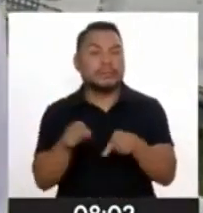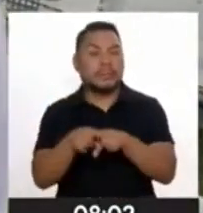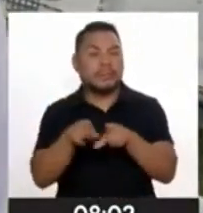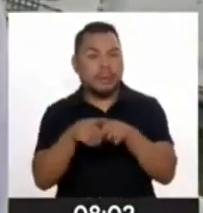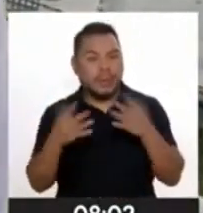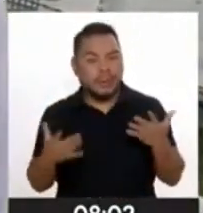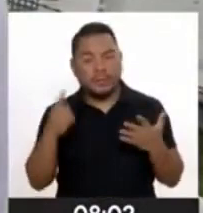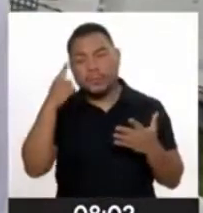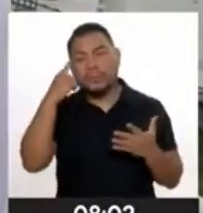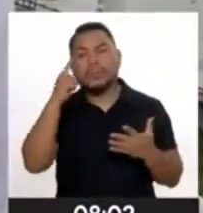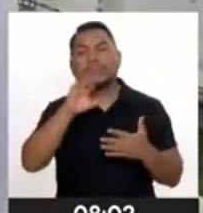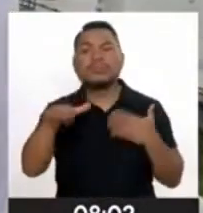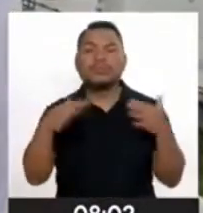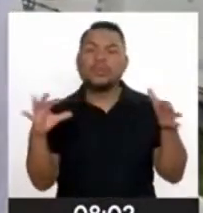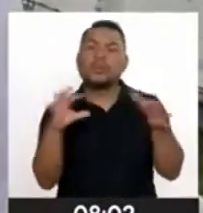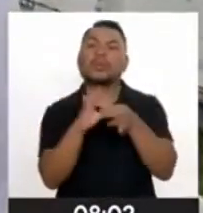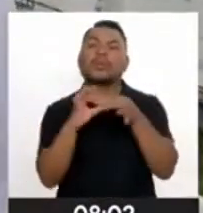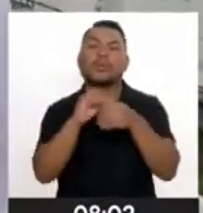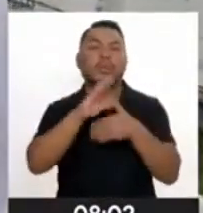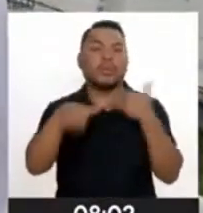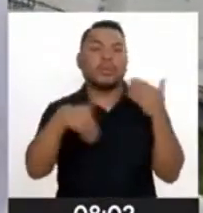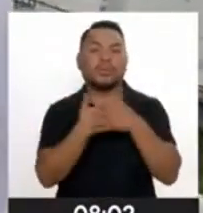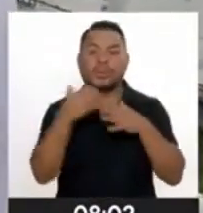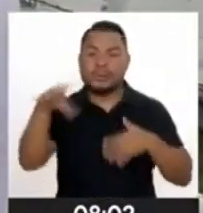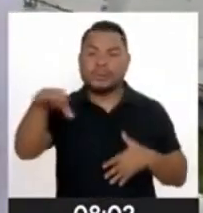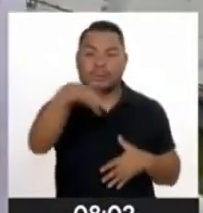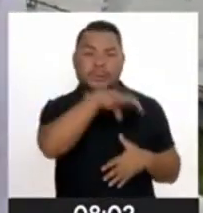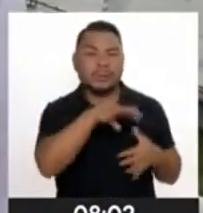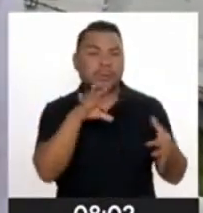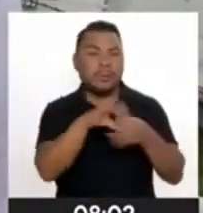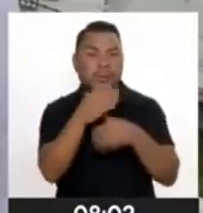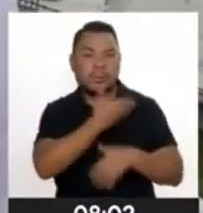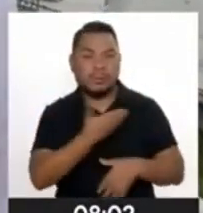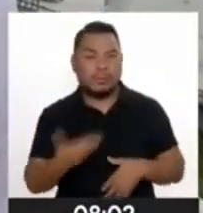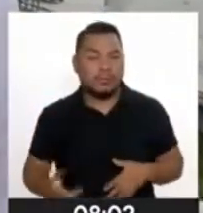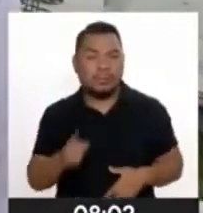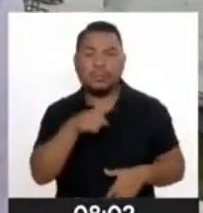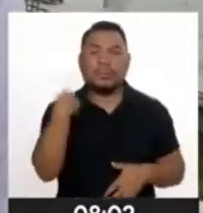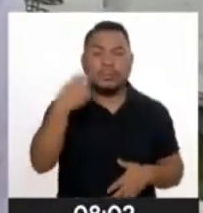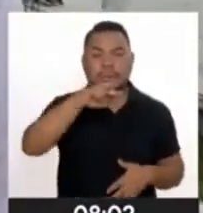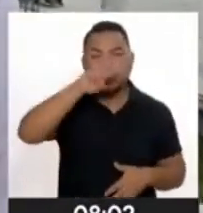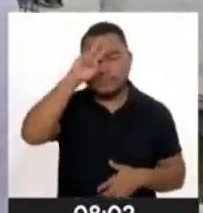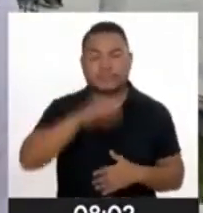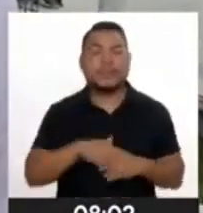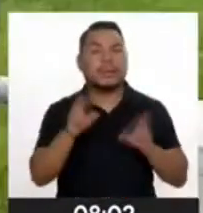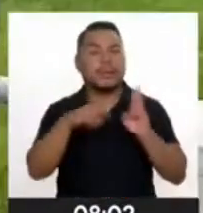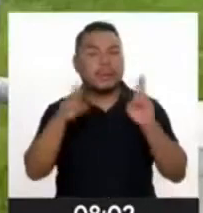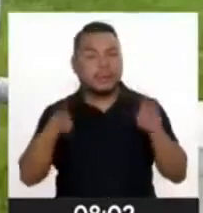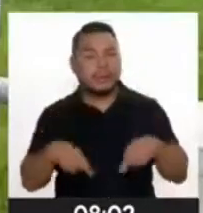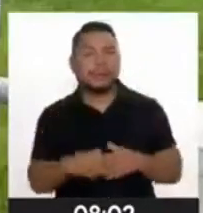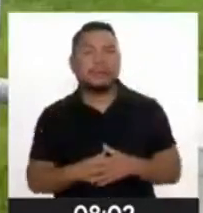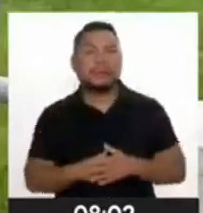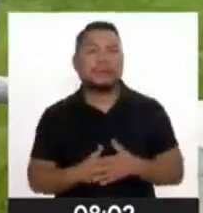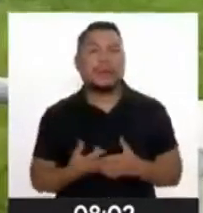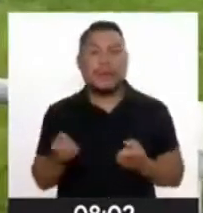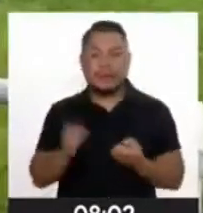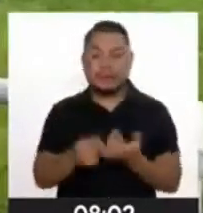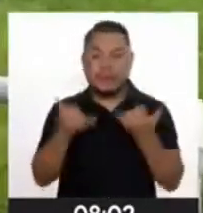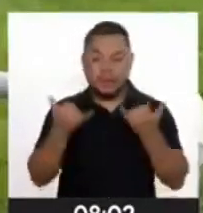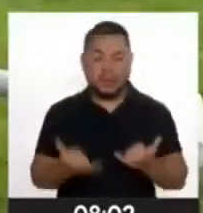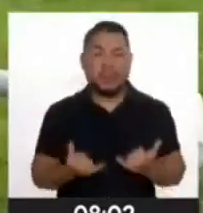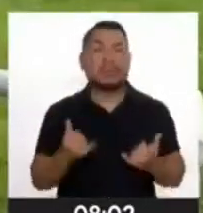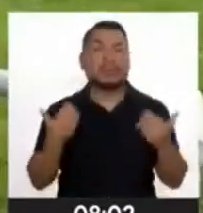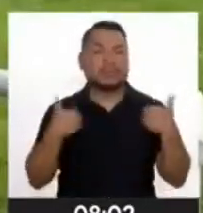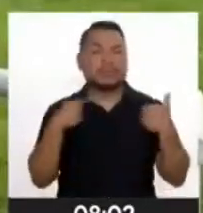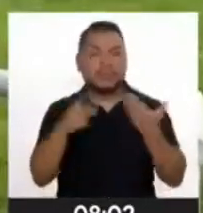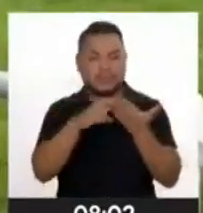de una manera articulada con todas las instituciones públicas de ámbito nacional, regional. Hasta la fecha,